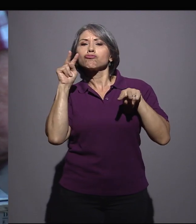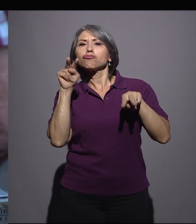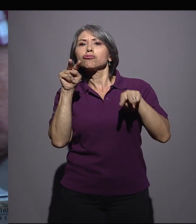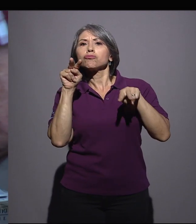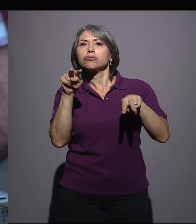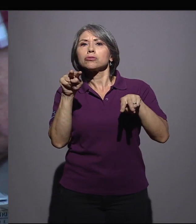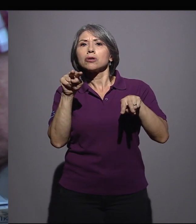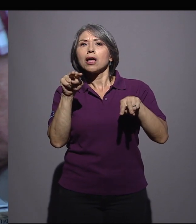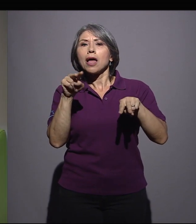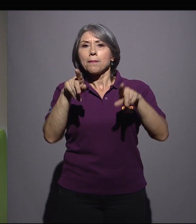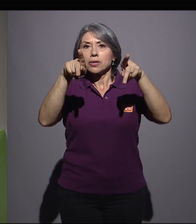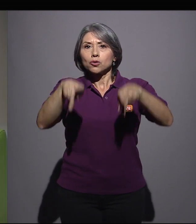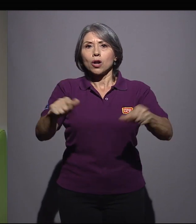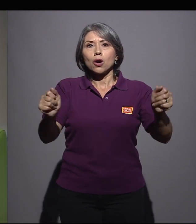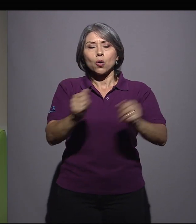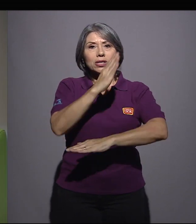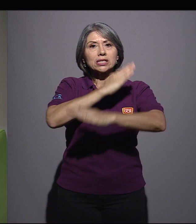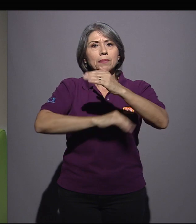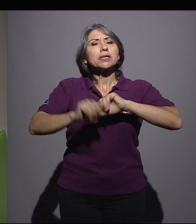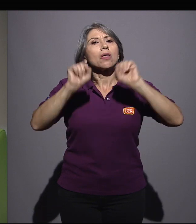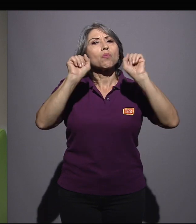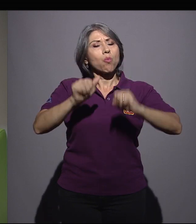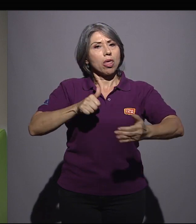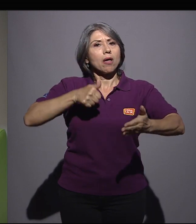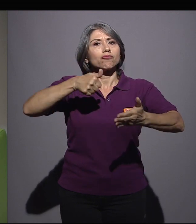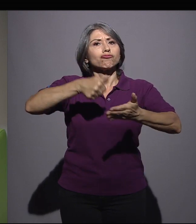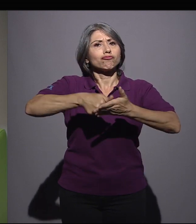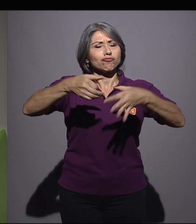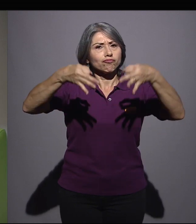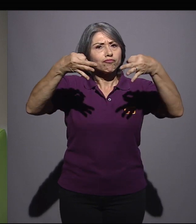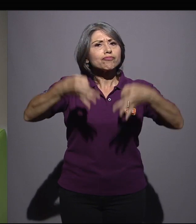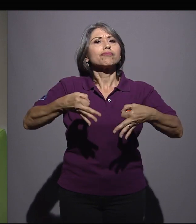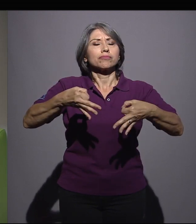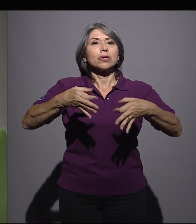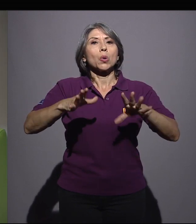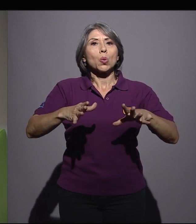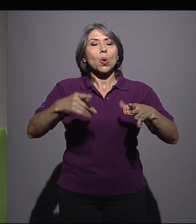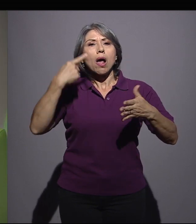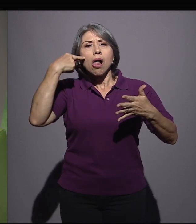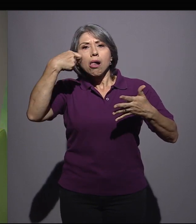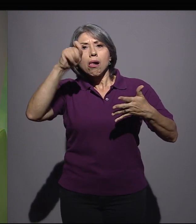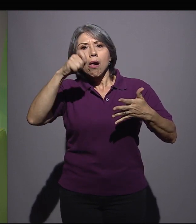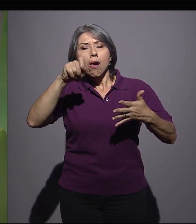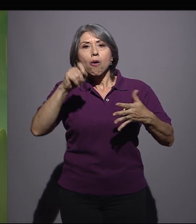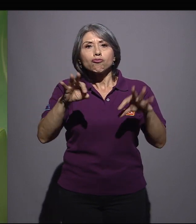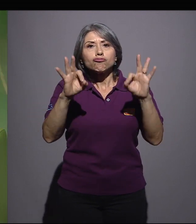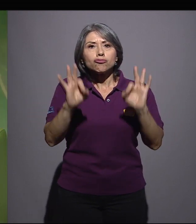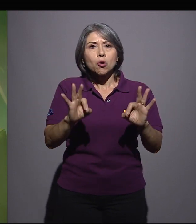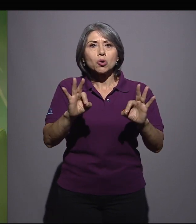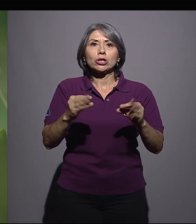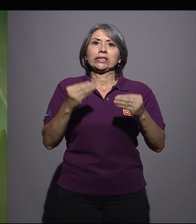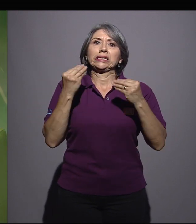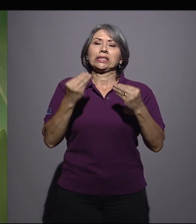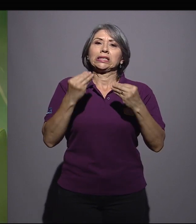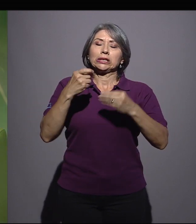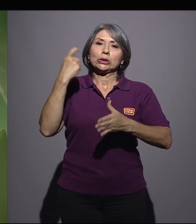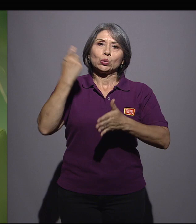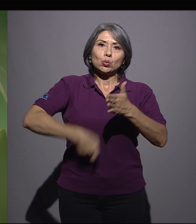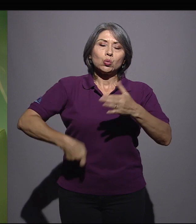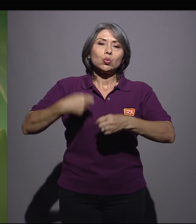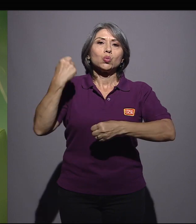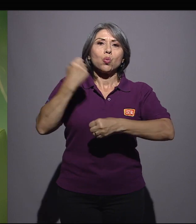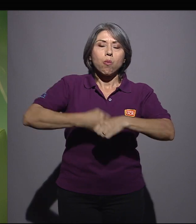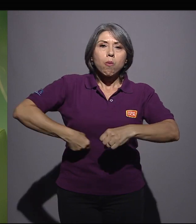con discapacidad que lo ejerza, ¿verdad? Entonces, en ese sentido, ha sido un trabajo bastante arduo, ¿verdad?, en la